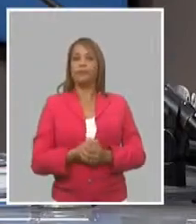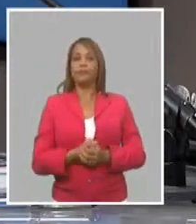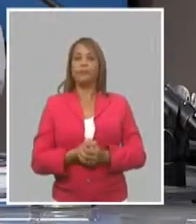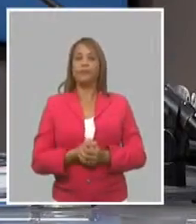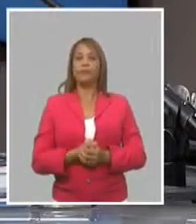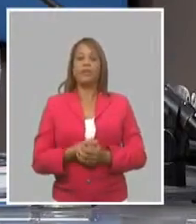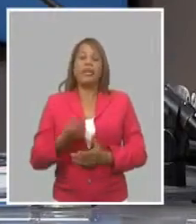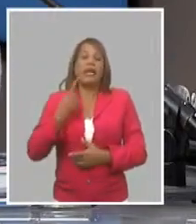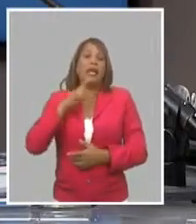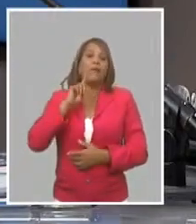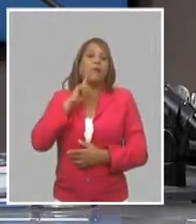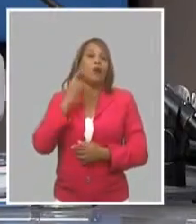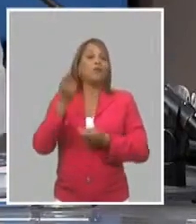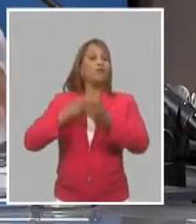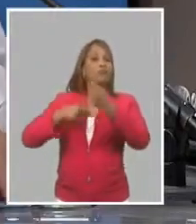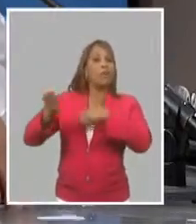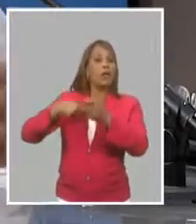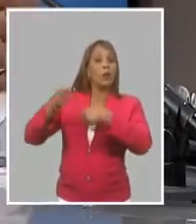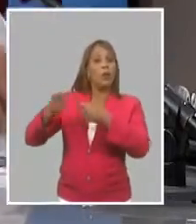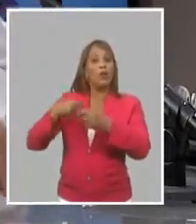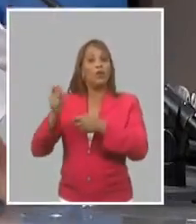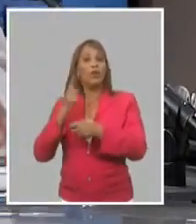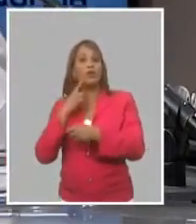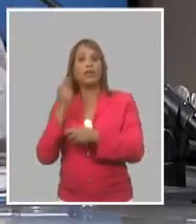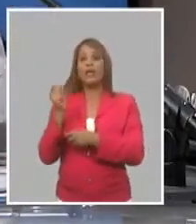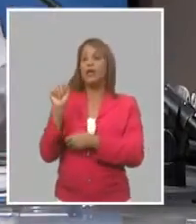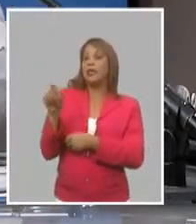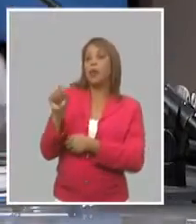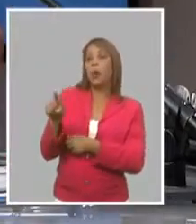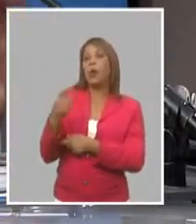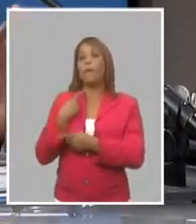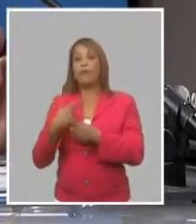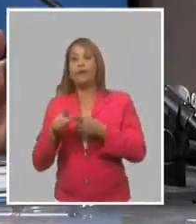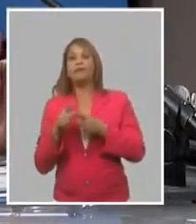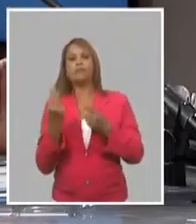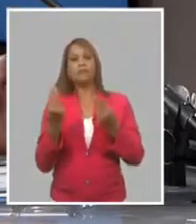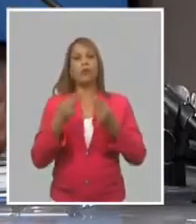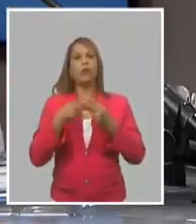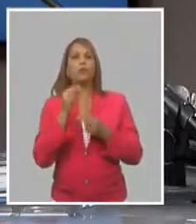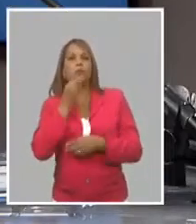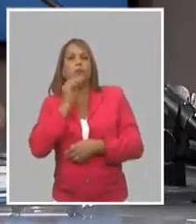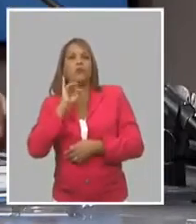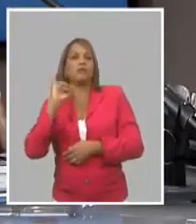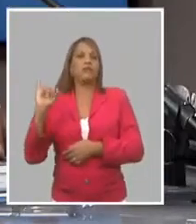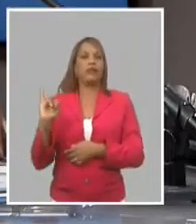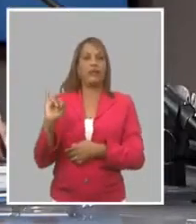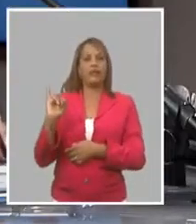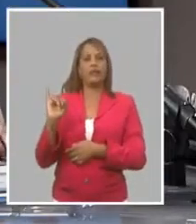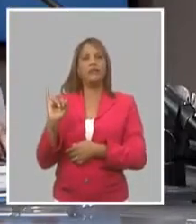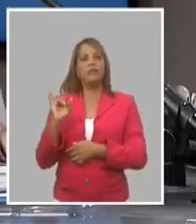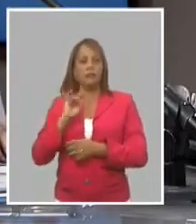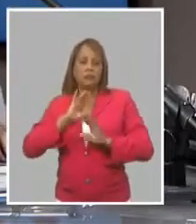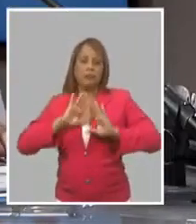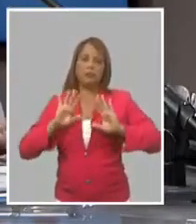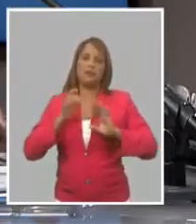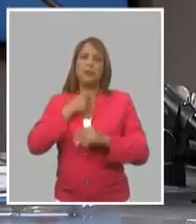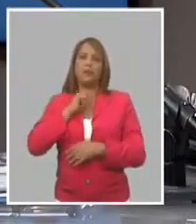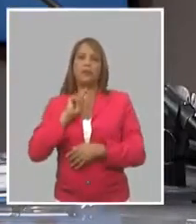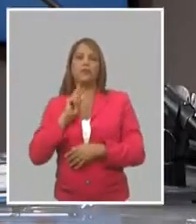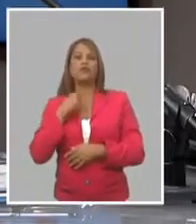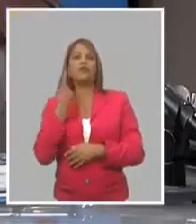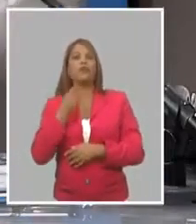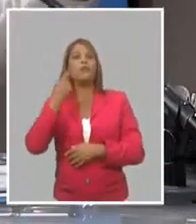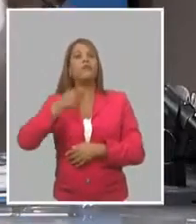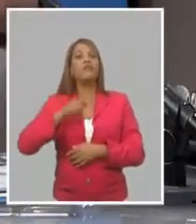Y a lo mejor cuando tú empiezas a negociar con tu partner que te compra esto, llegan al acuerdo que son 6. Nosotros estamos definiendo hasta